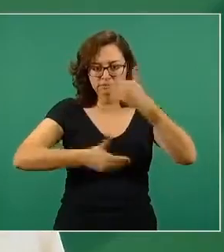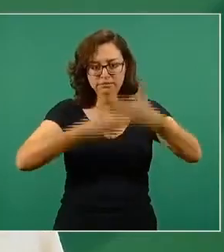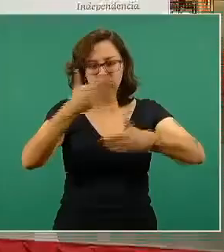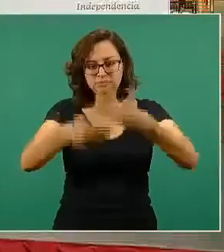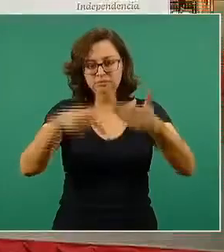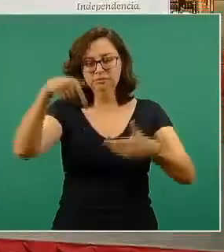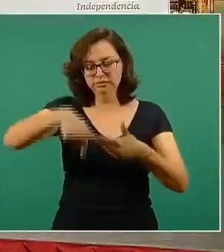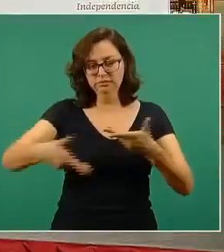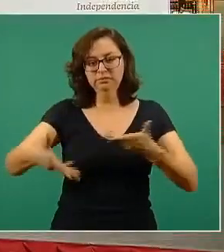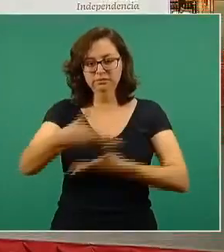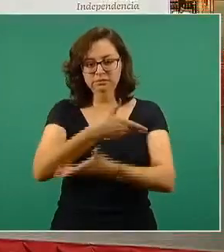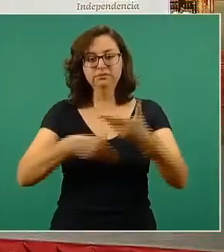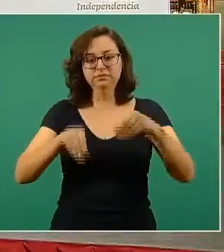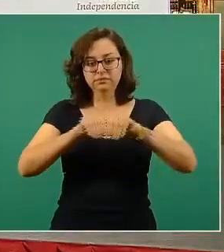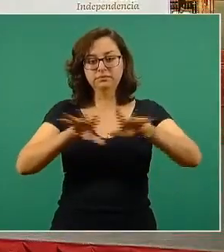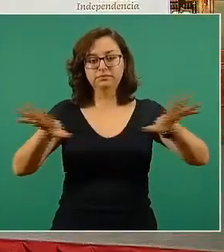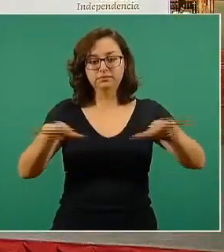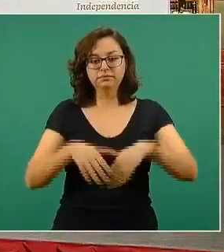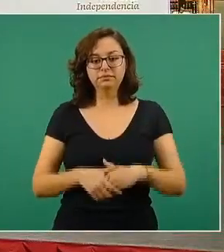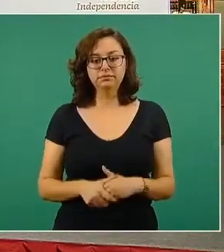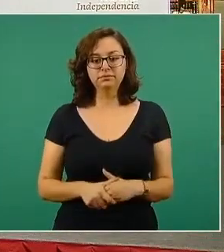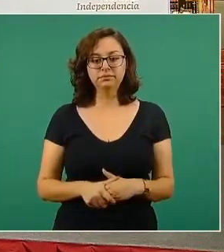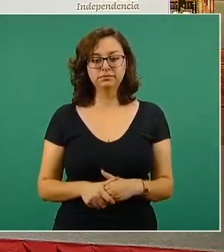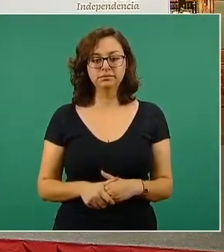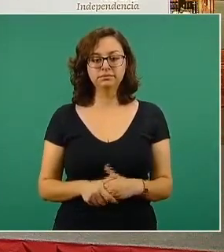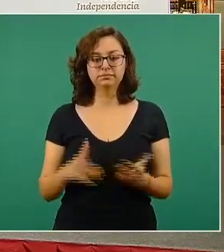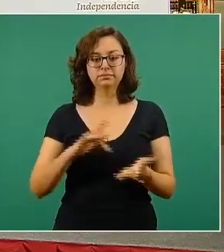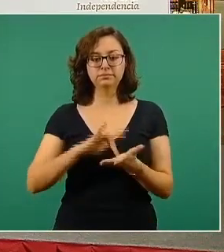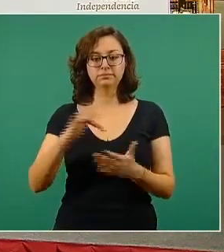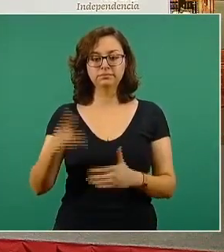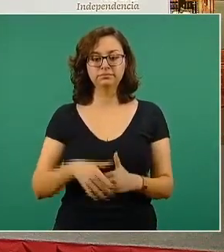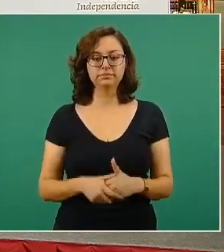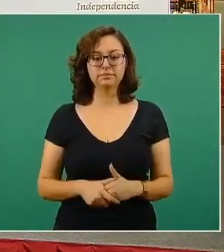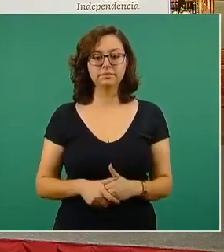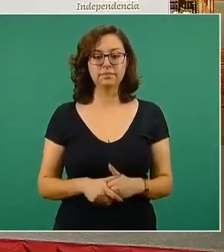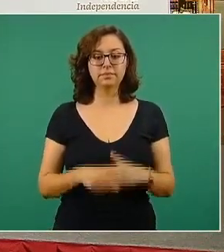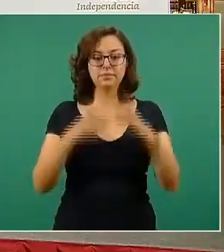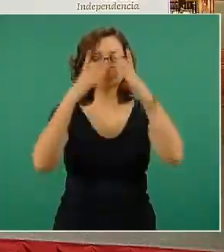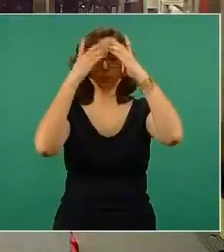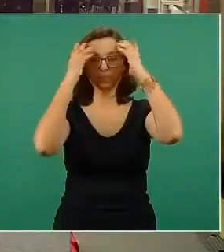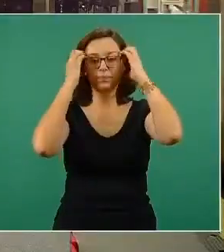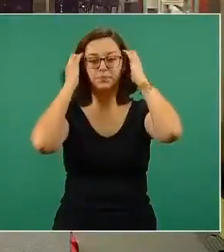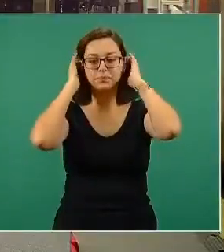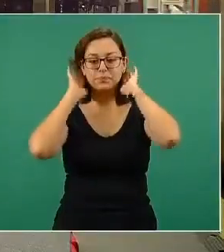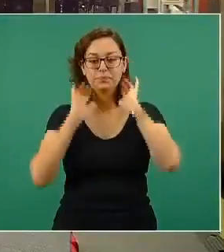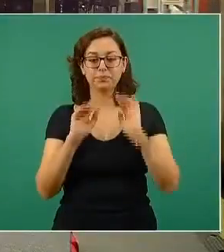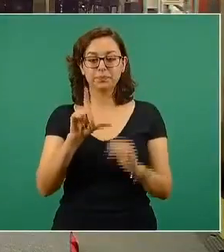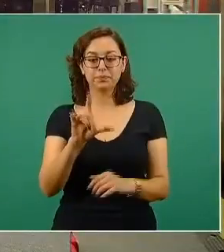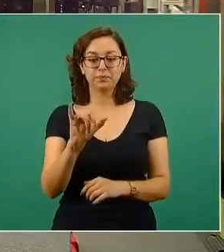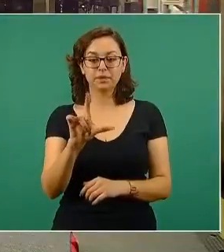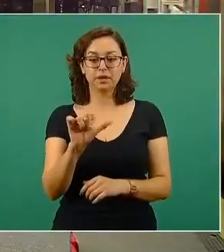mucho gusto los iremos presentando. Gracias, Janet Galindo. Liliana Noble, Pulso Saludable.